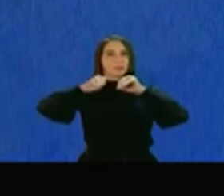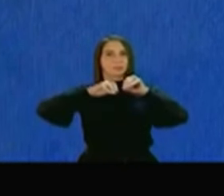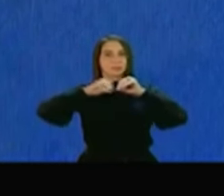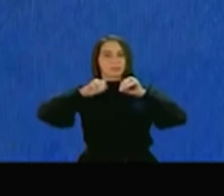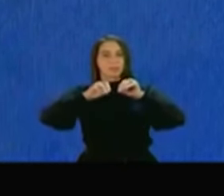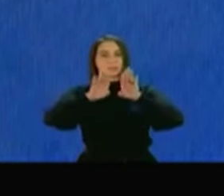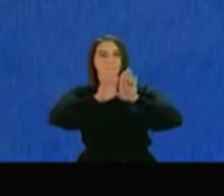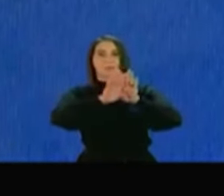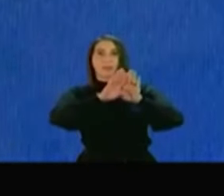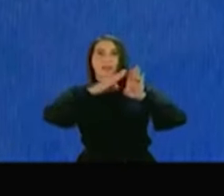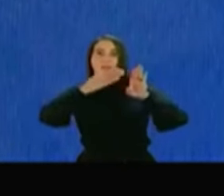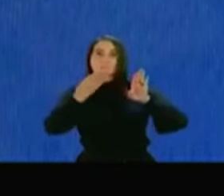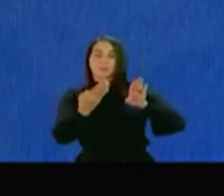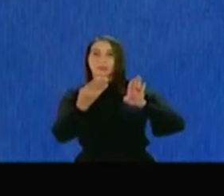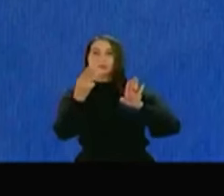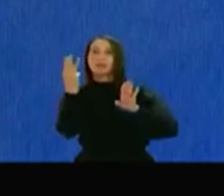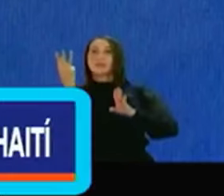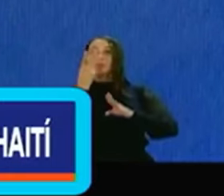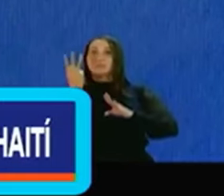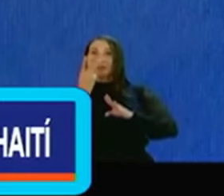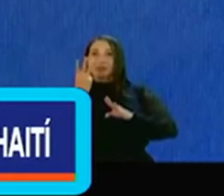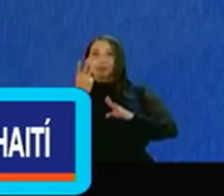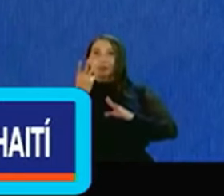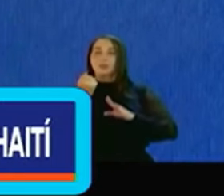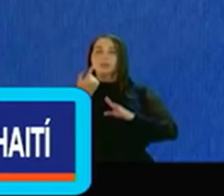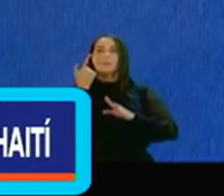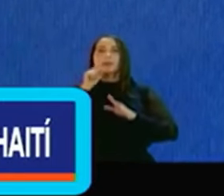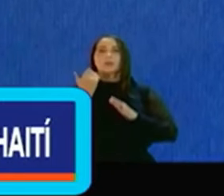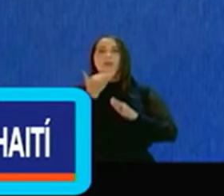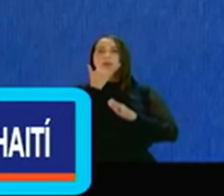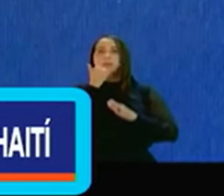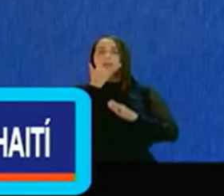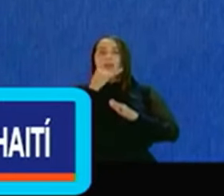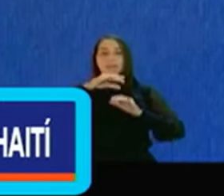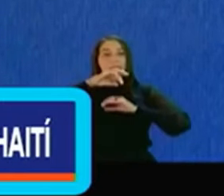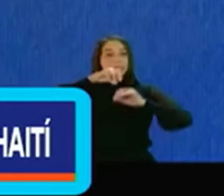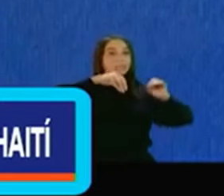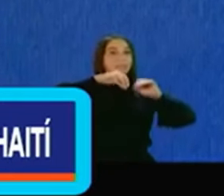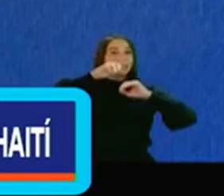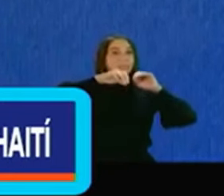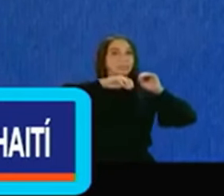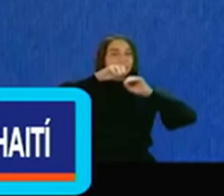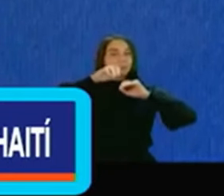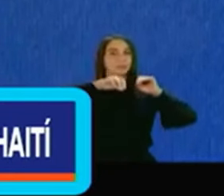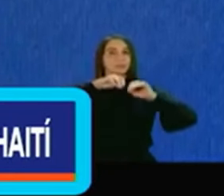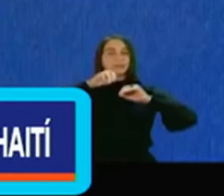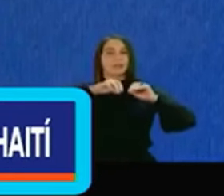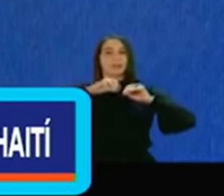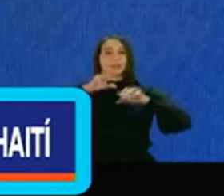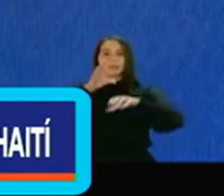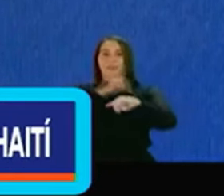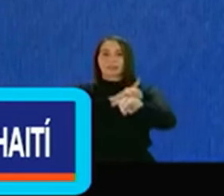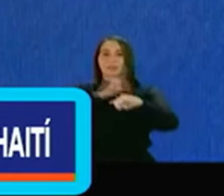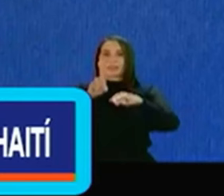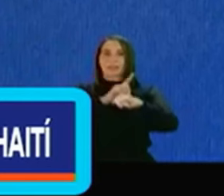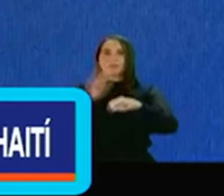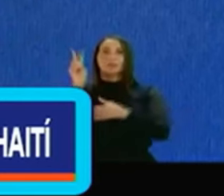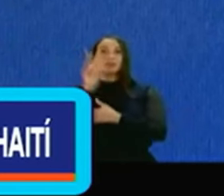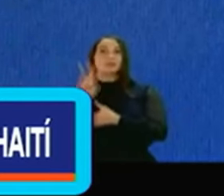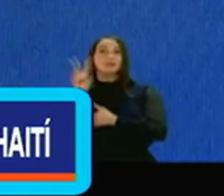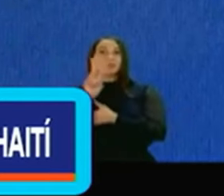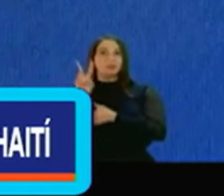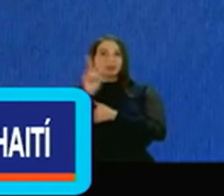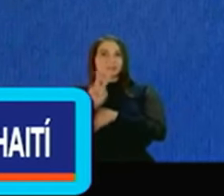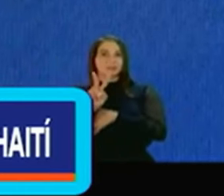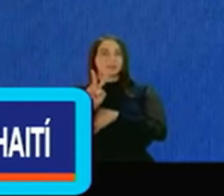ese conversatorio en la OEA. Pero ya propiamente hablando de las medidas con relación a